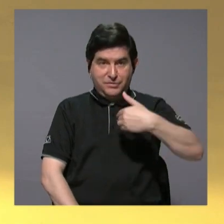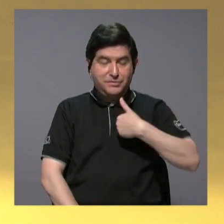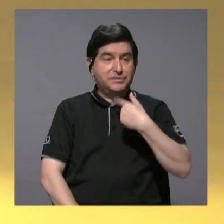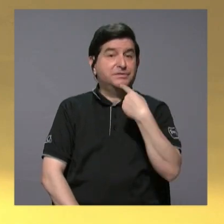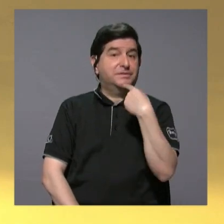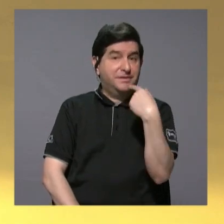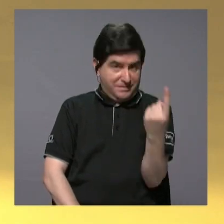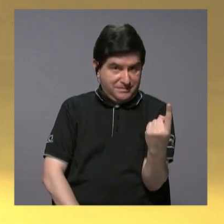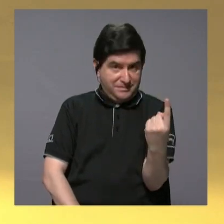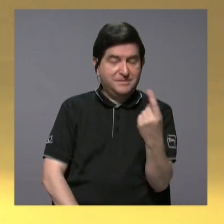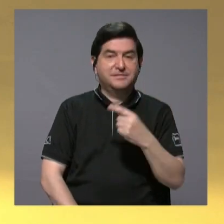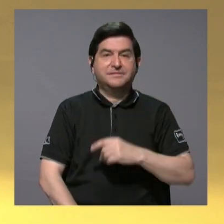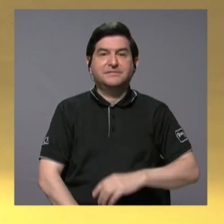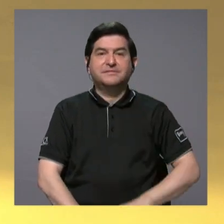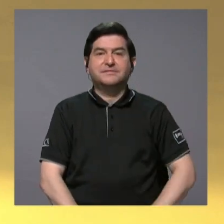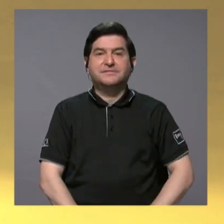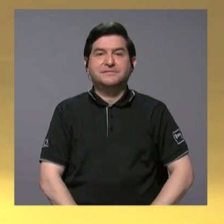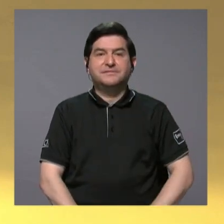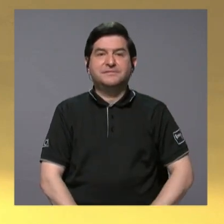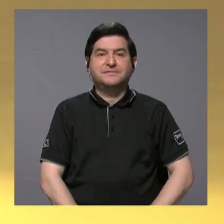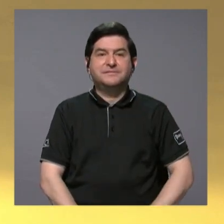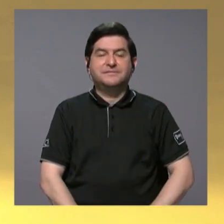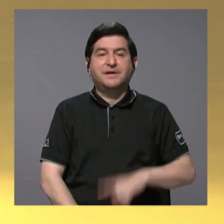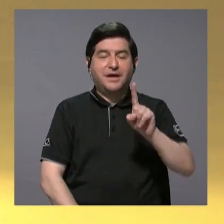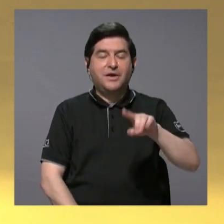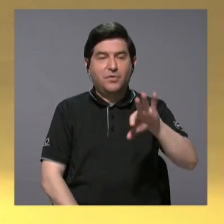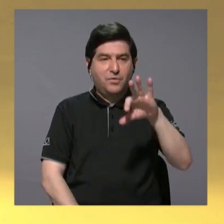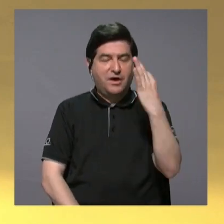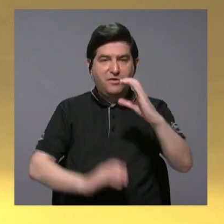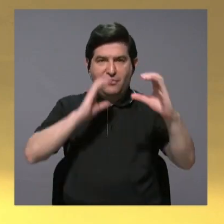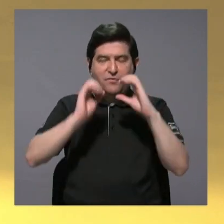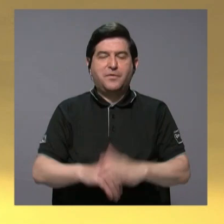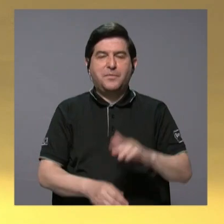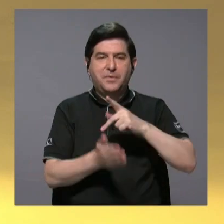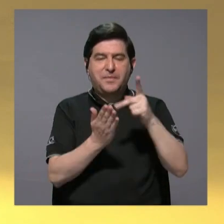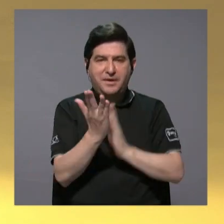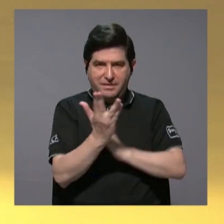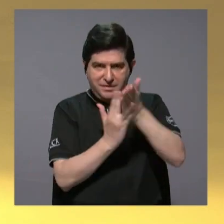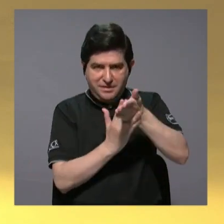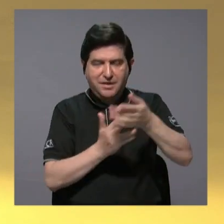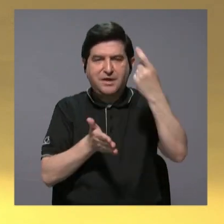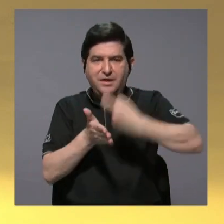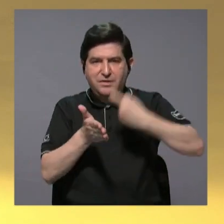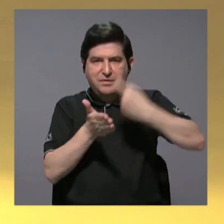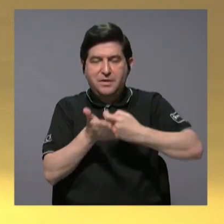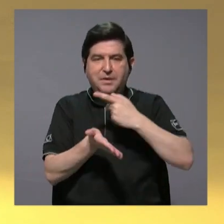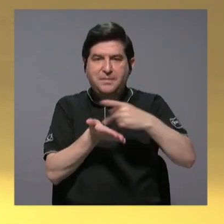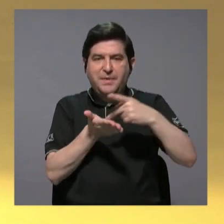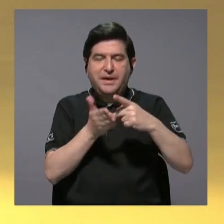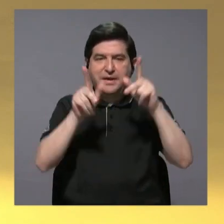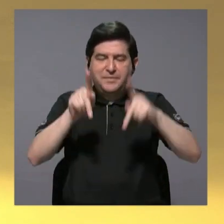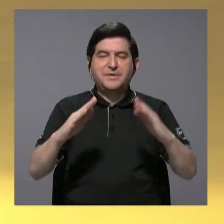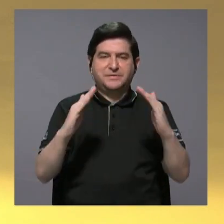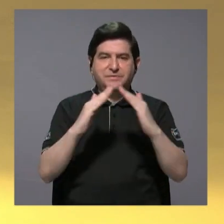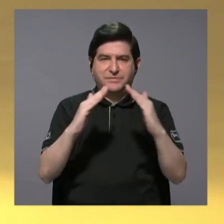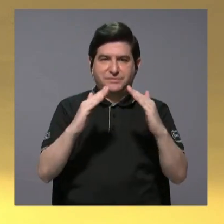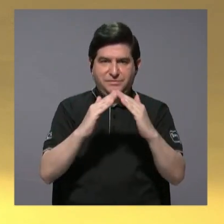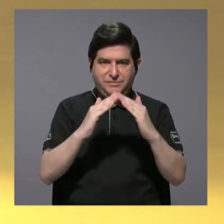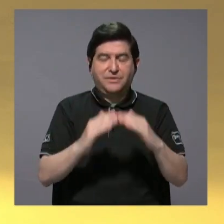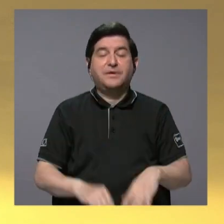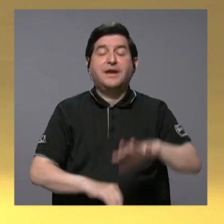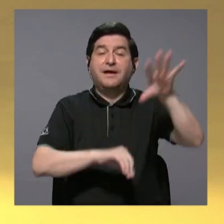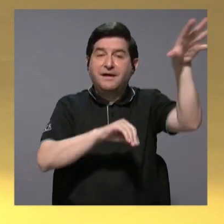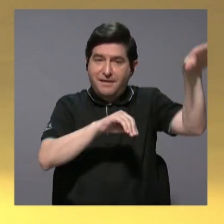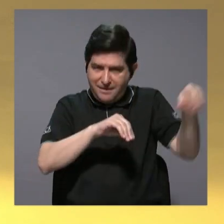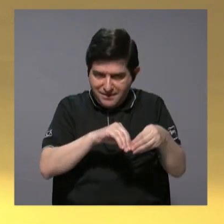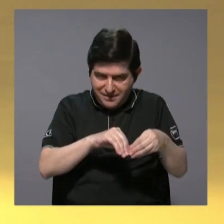que estamos desde un medio que se paga con los impuestos que tributan los habitantes, más